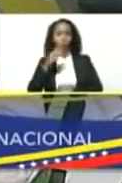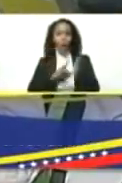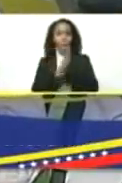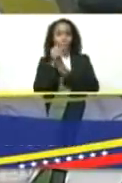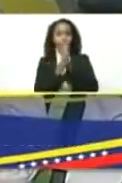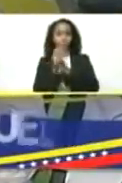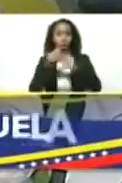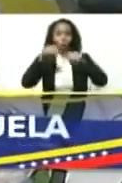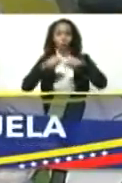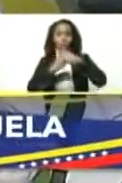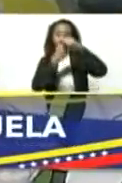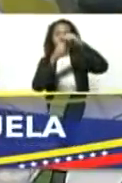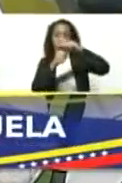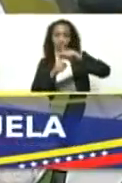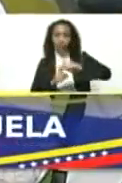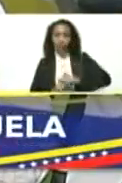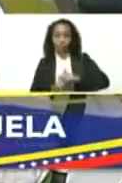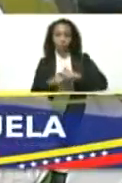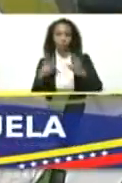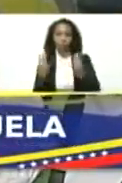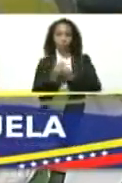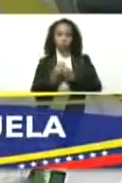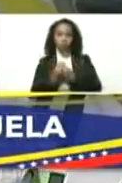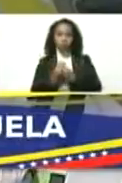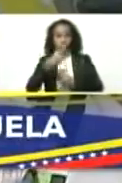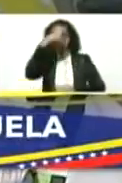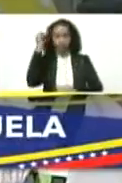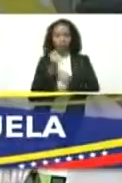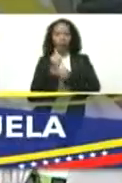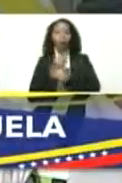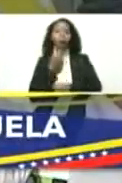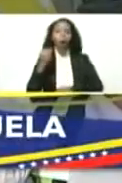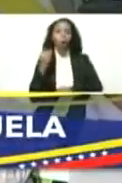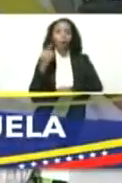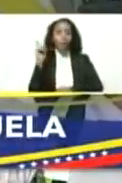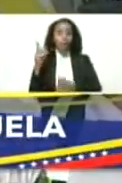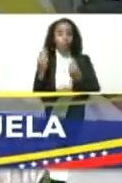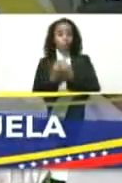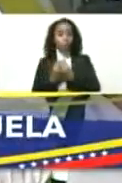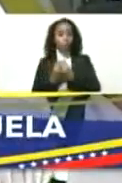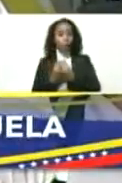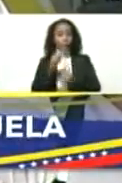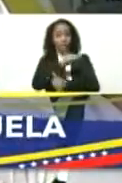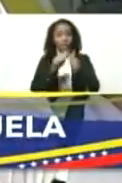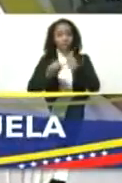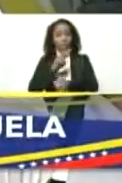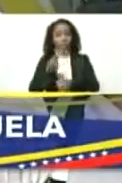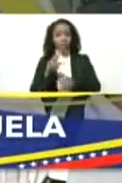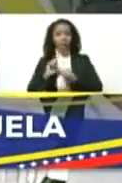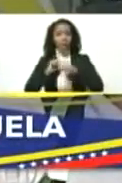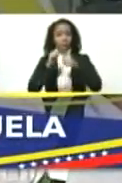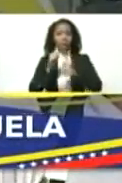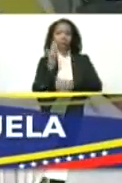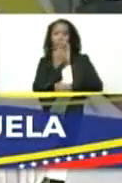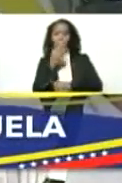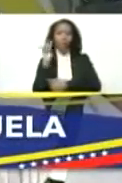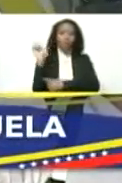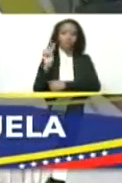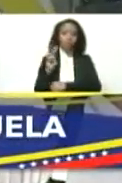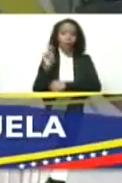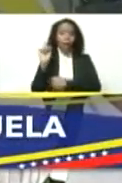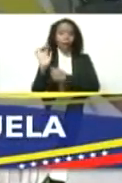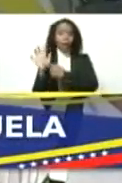se suma. Los compañeros de Chamba Juvenil, junto a nuestra viceministra, con esta iniciativa de Vitrina Venezuela, que es un